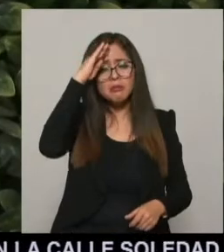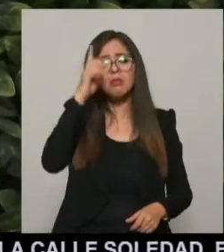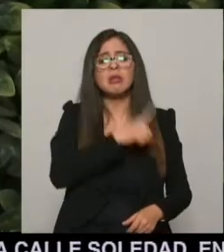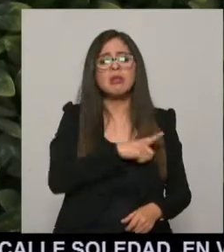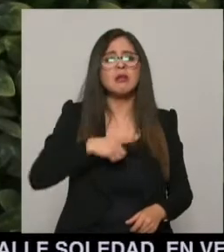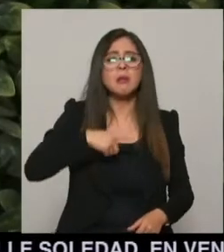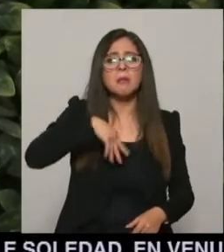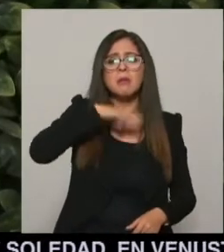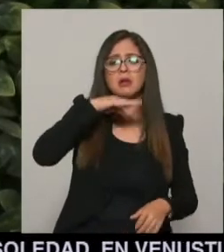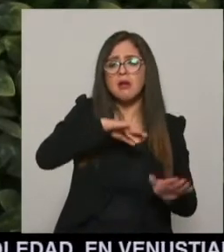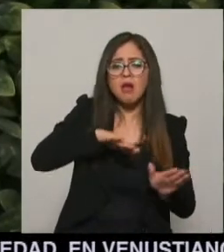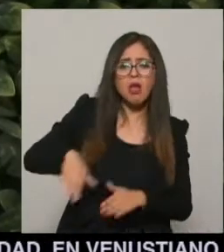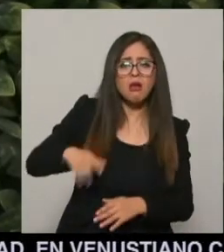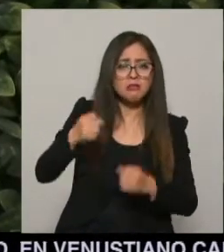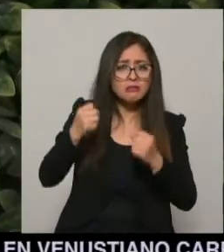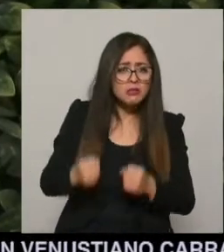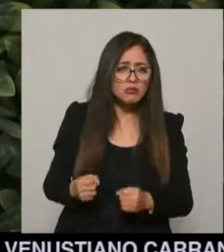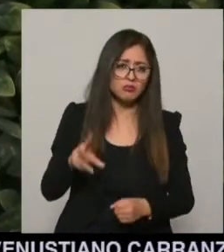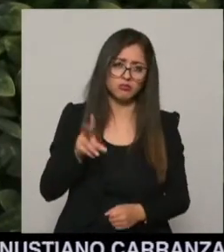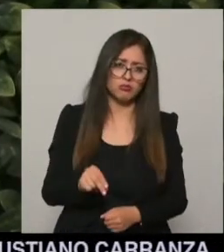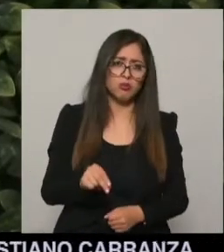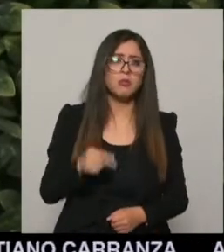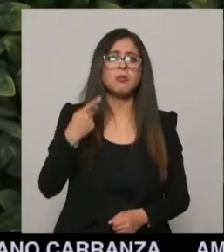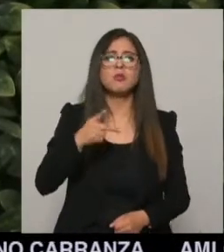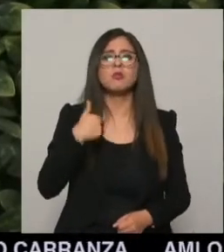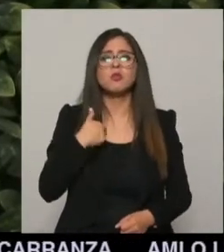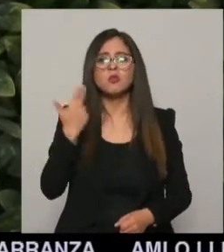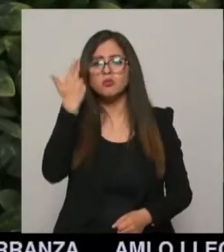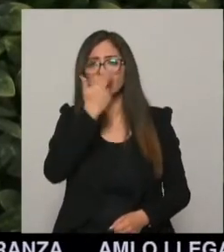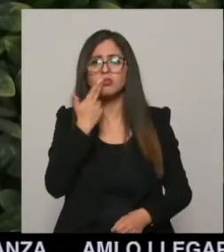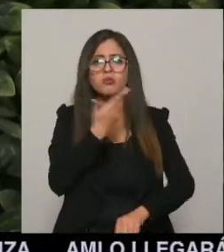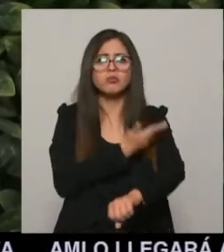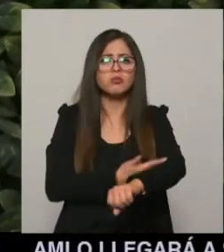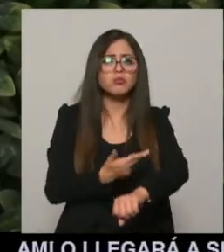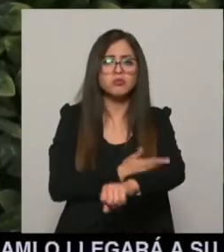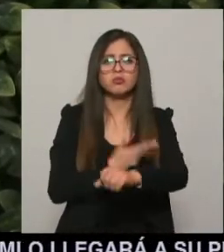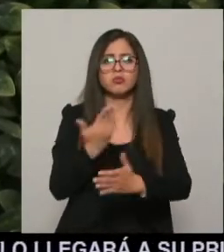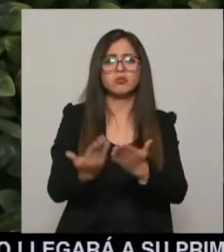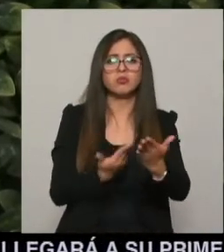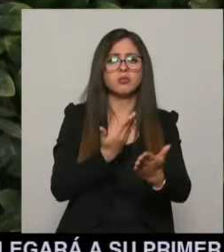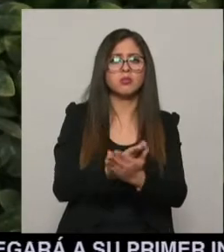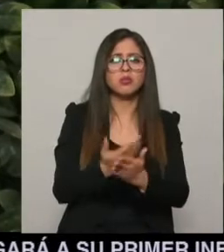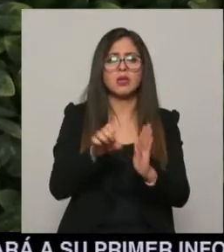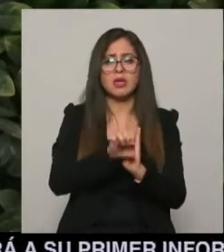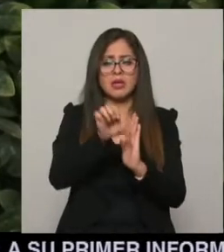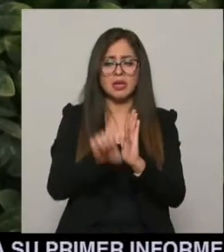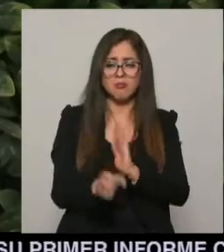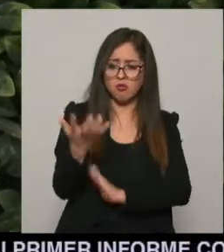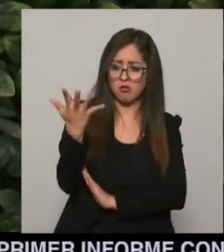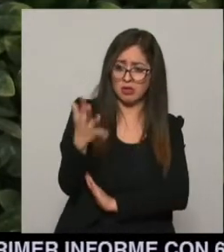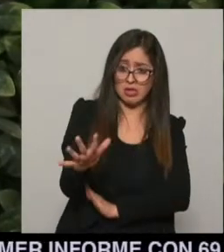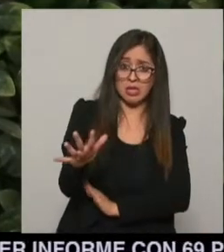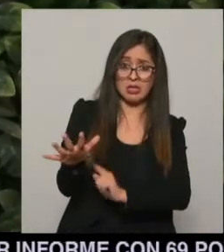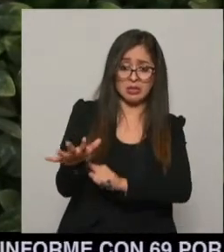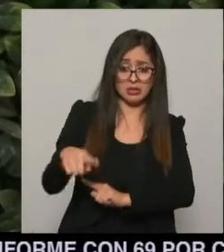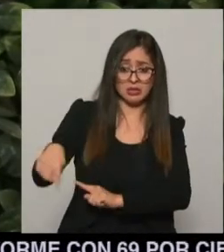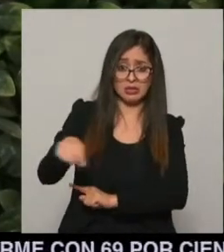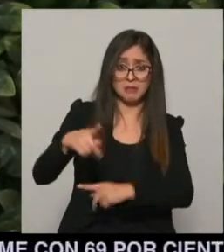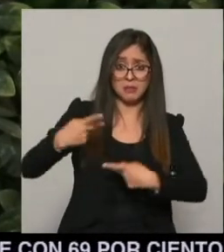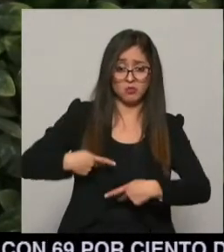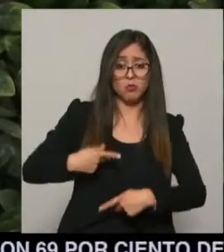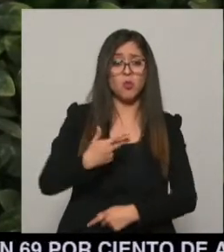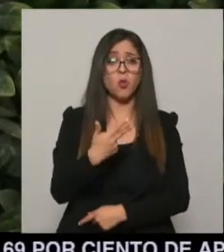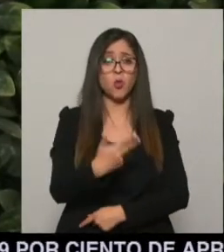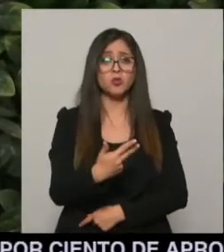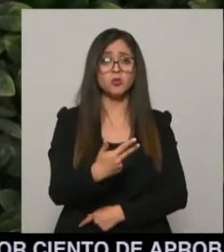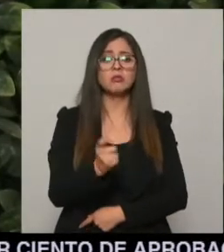trabajar en seguridad. Yo estaba checando una estadística, por lo menos 8 de cada 10 citadinos se sienten inseguros y tienen miedo en